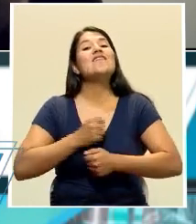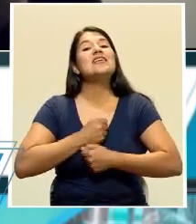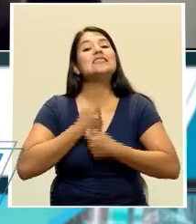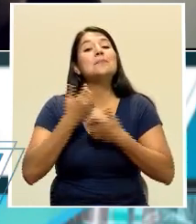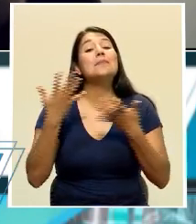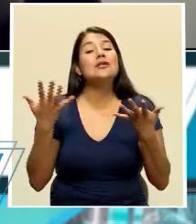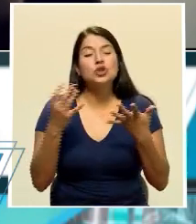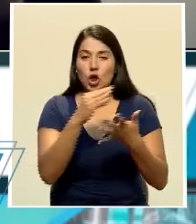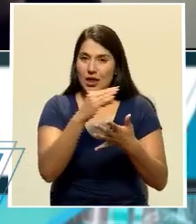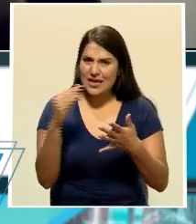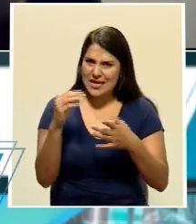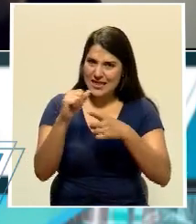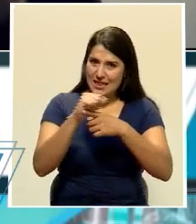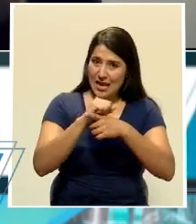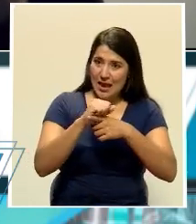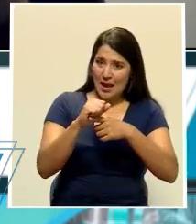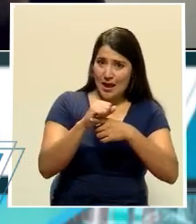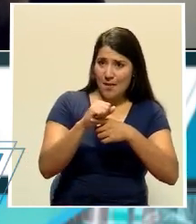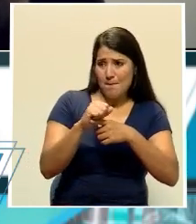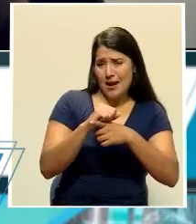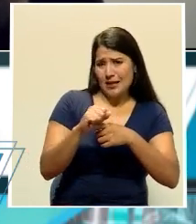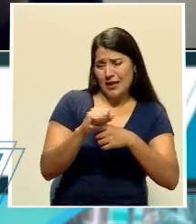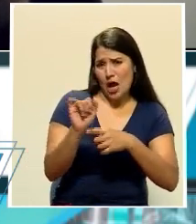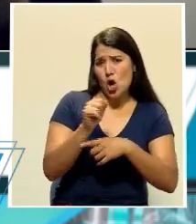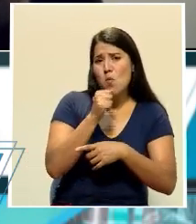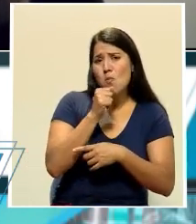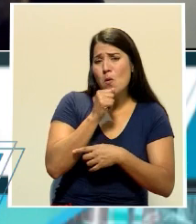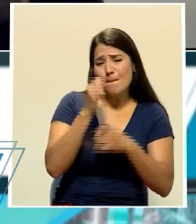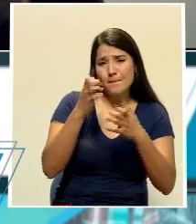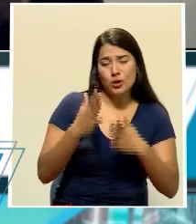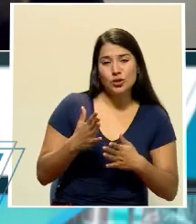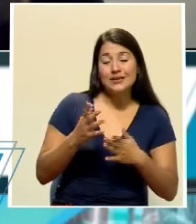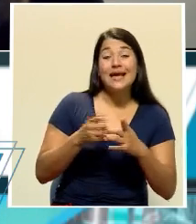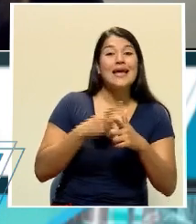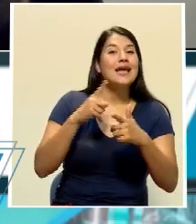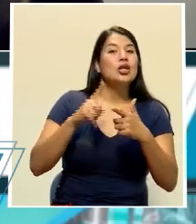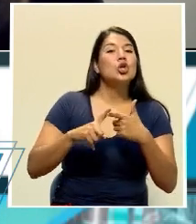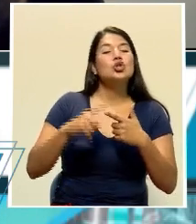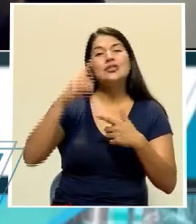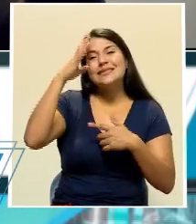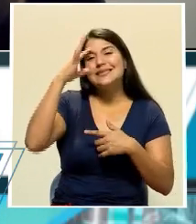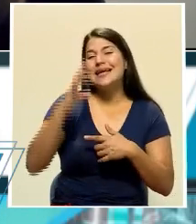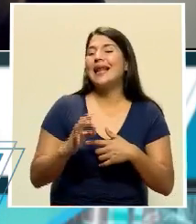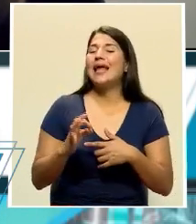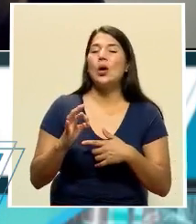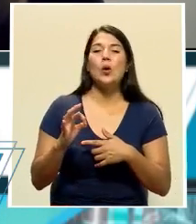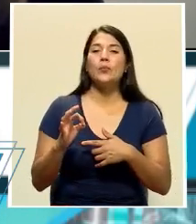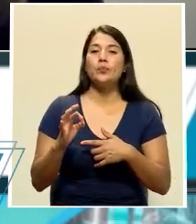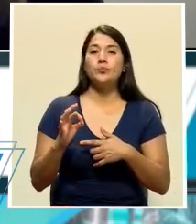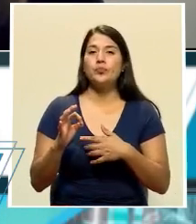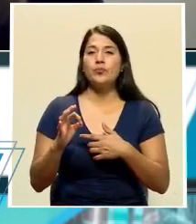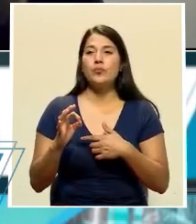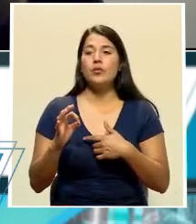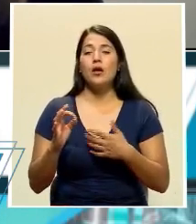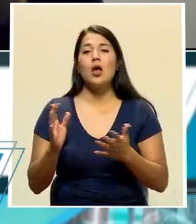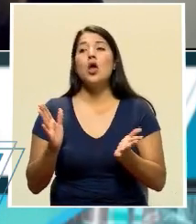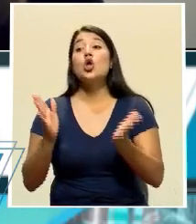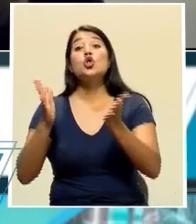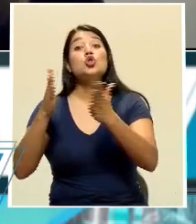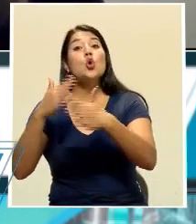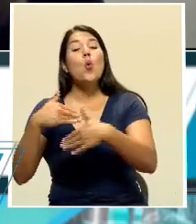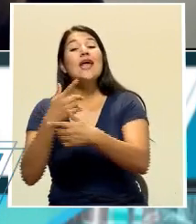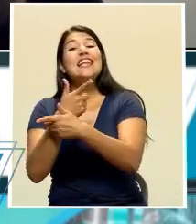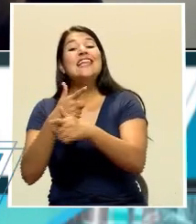de ejercicio de prensa. Y yo creo que no hay libertad de ejercicio de